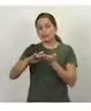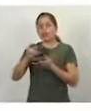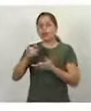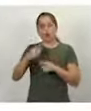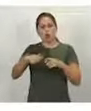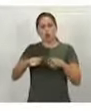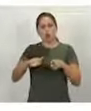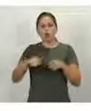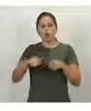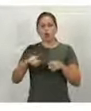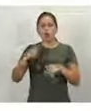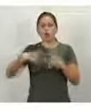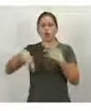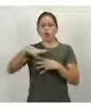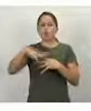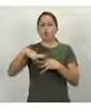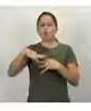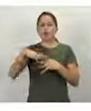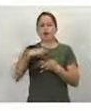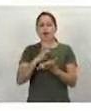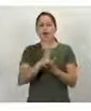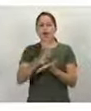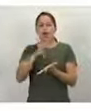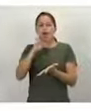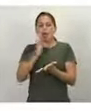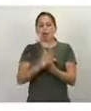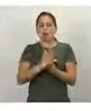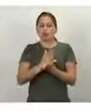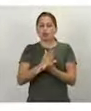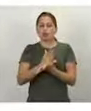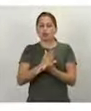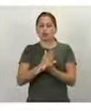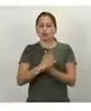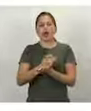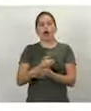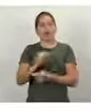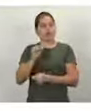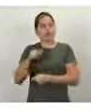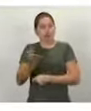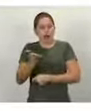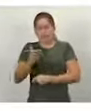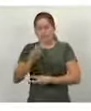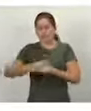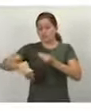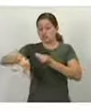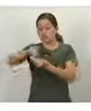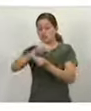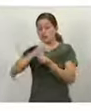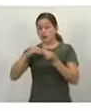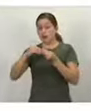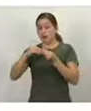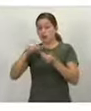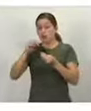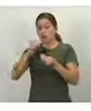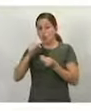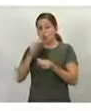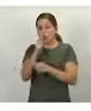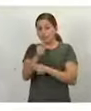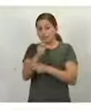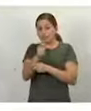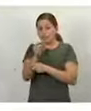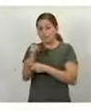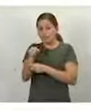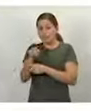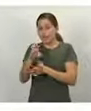educación? Inmediatamente se haría una reforma de la enseñanza para garantizar la educación